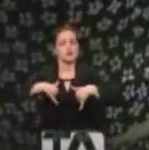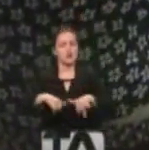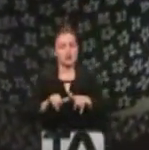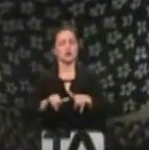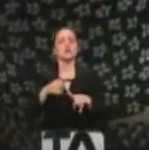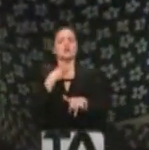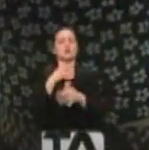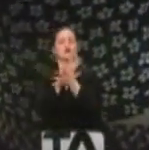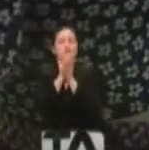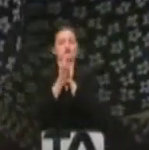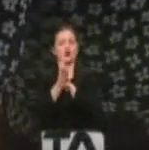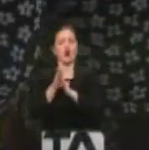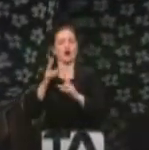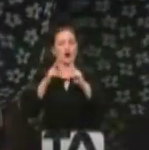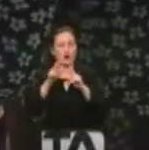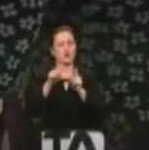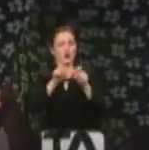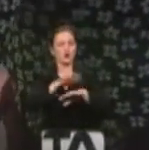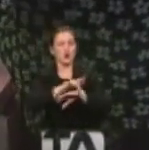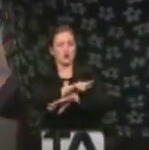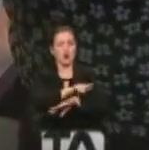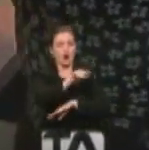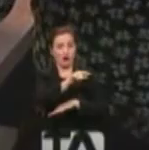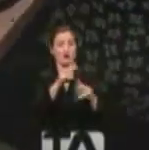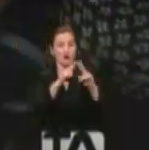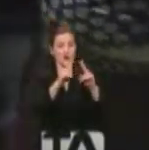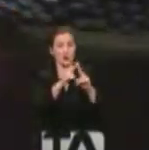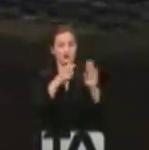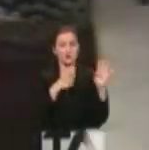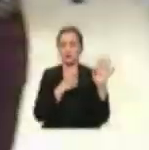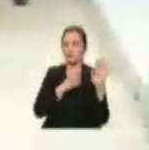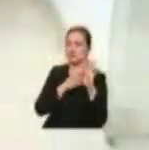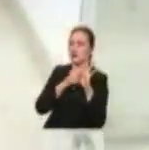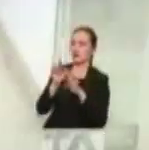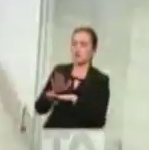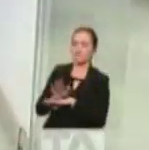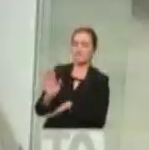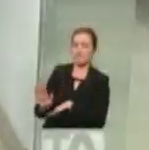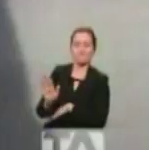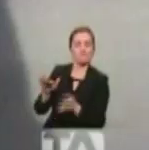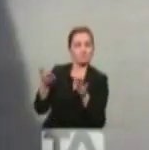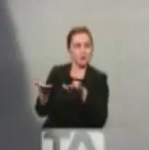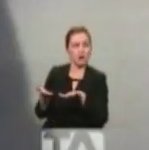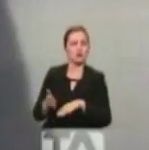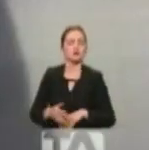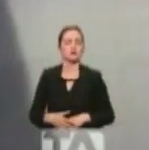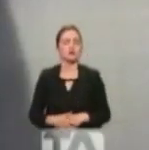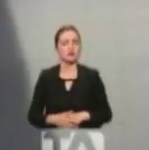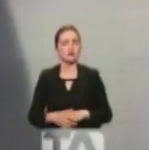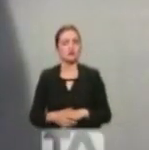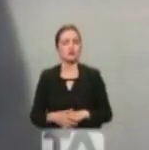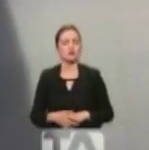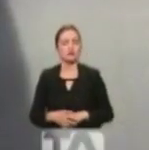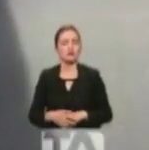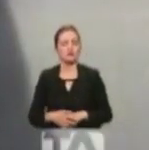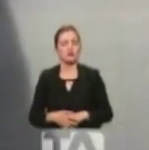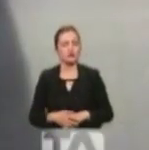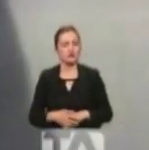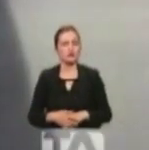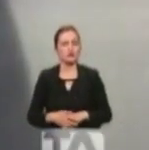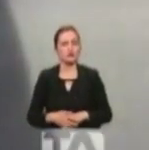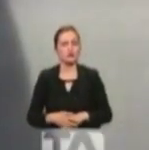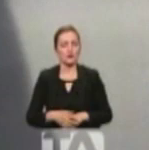como culpables. Y ellos la conocen. Y hasta le han amenazado de muerte, asegura. Entre